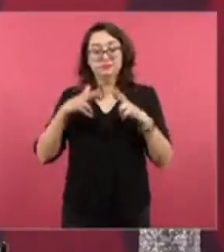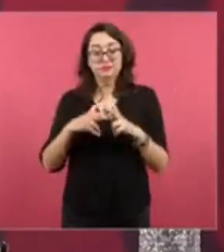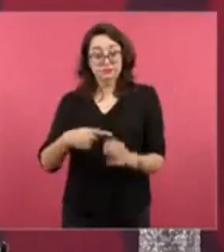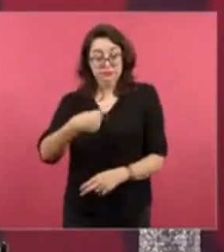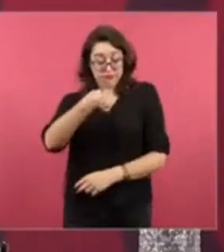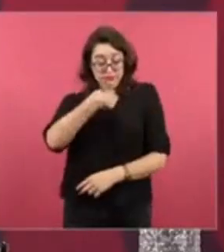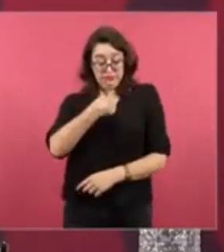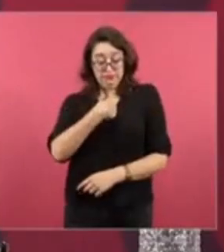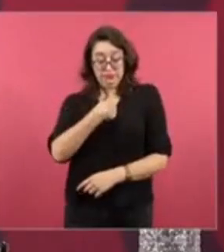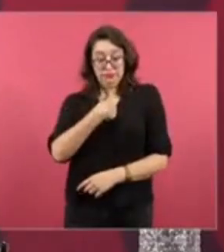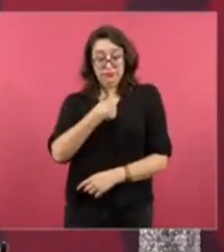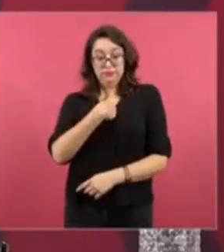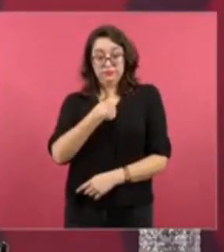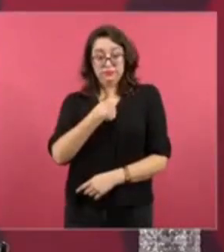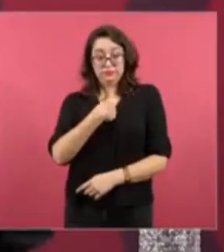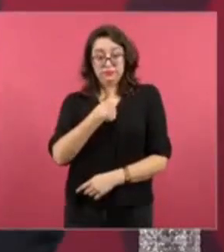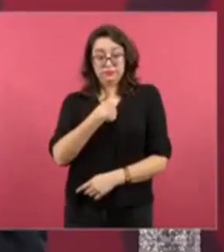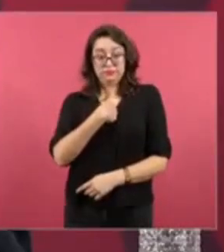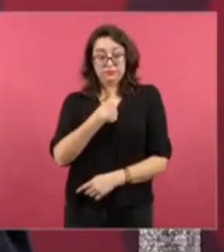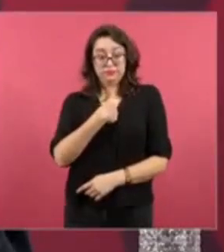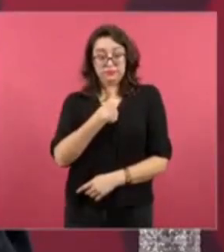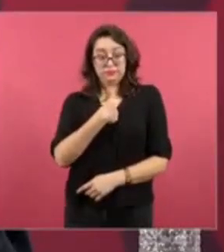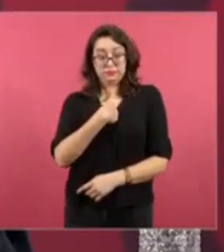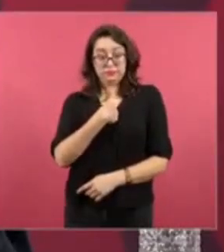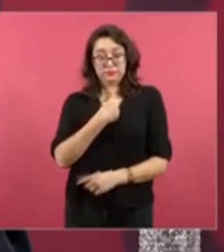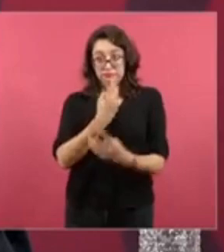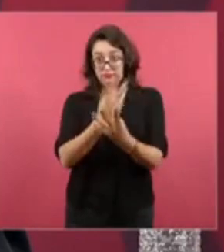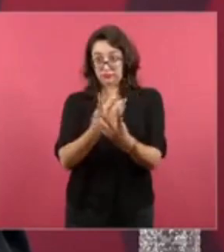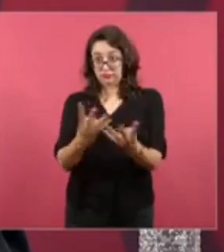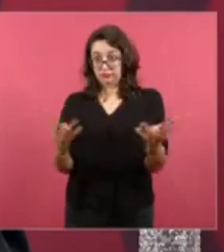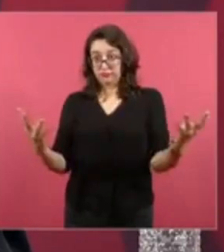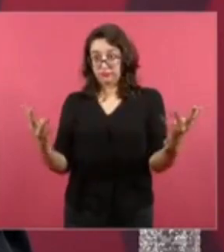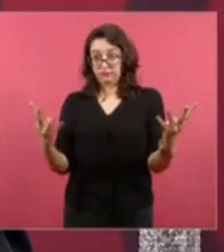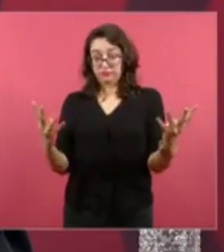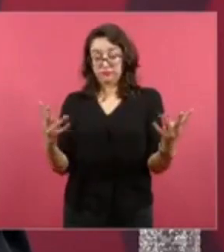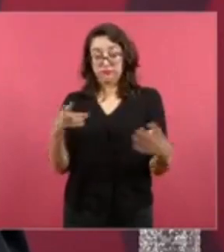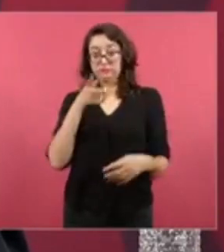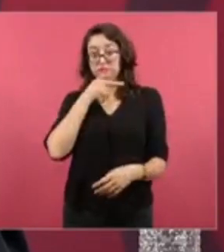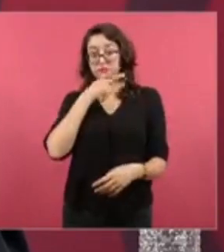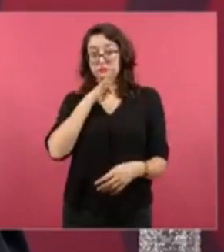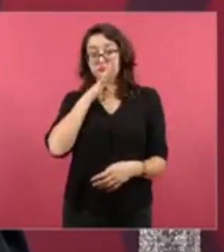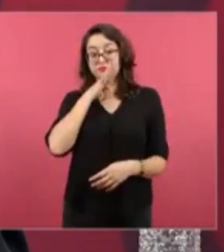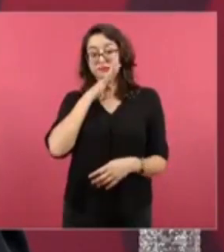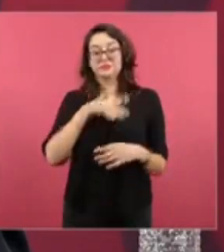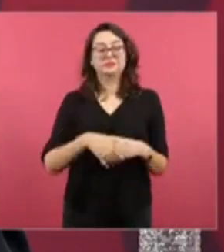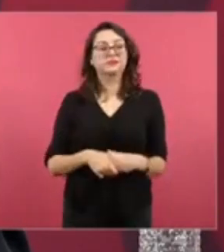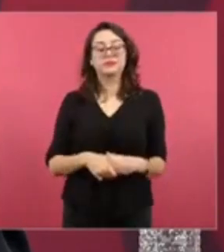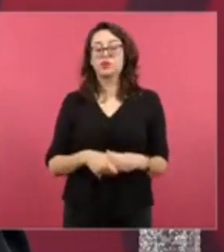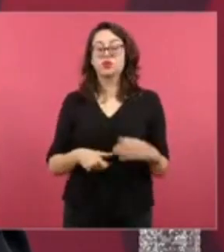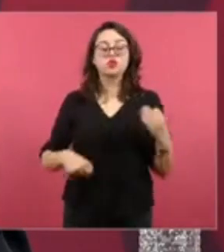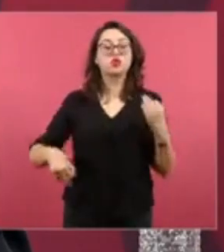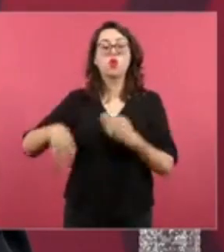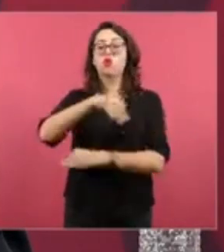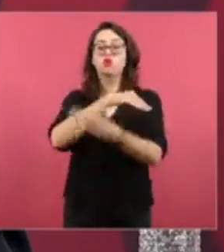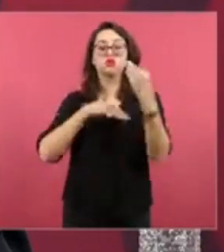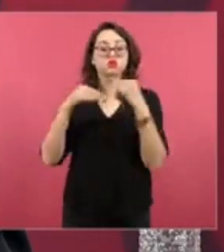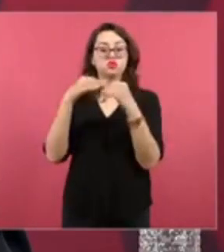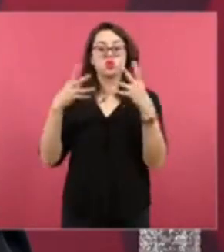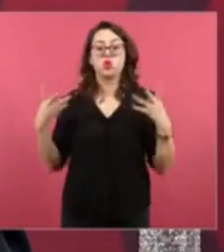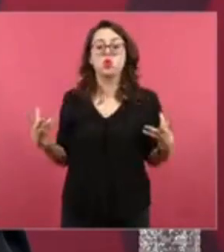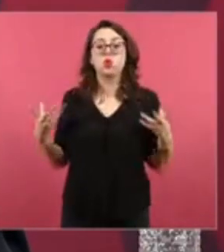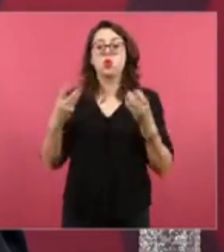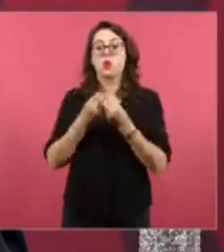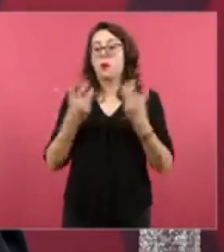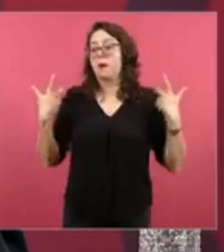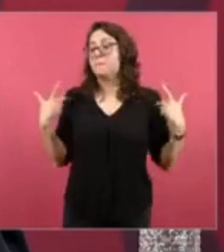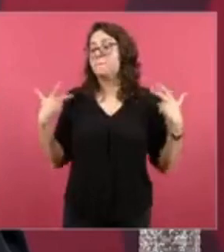Educación Pública y una estructura burocrática. Los maestros y las maestras son parte de la Secretaría de Educación